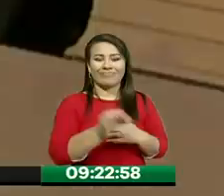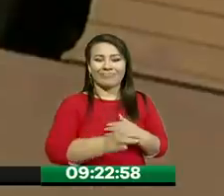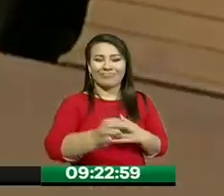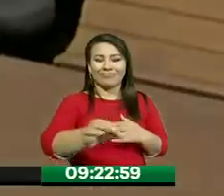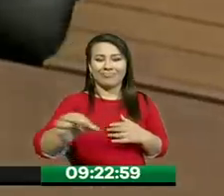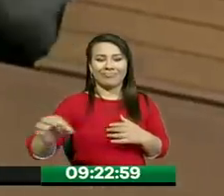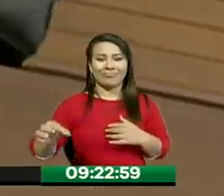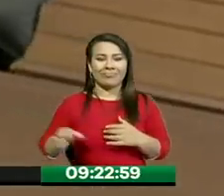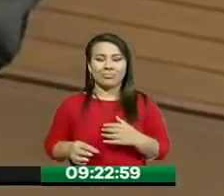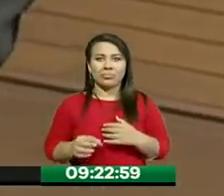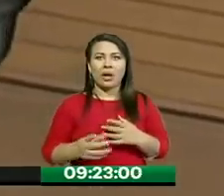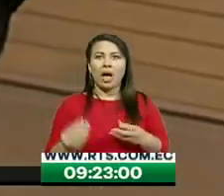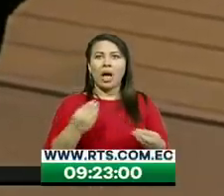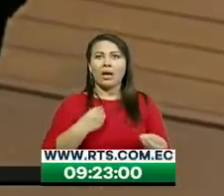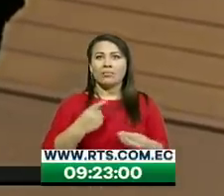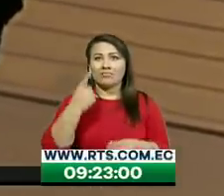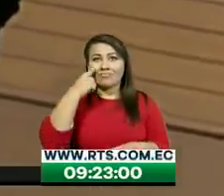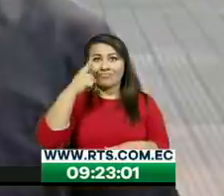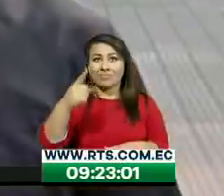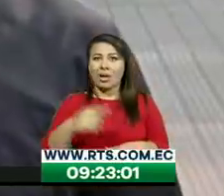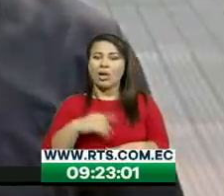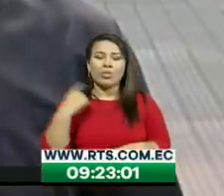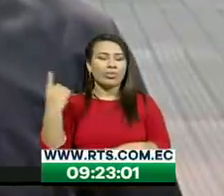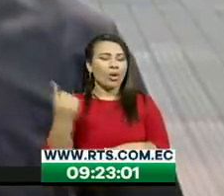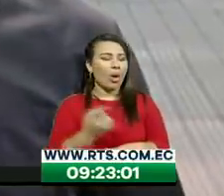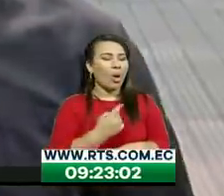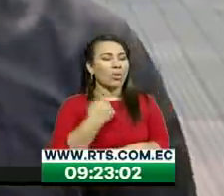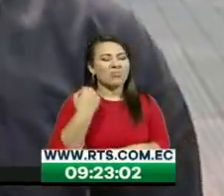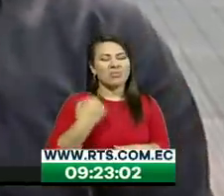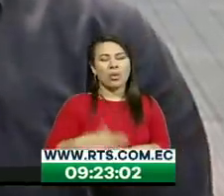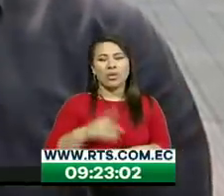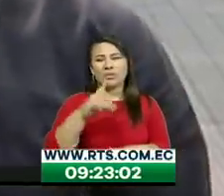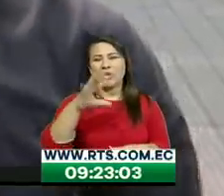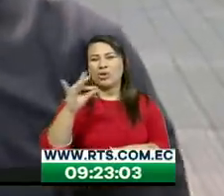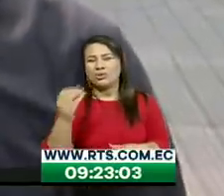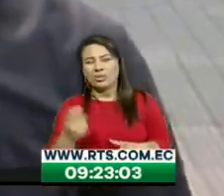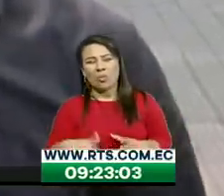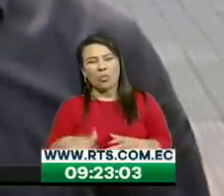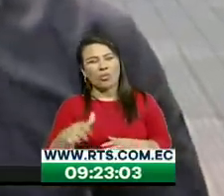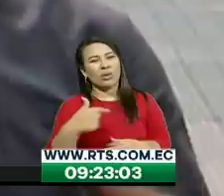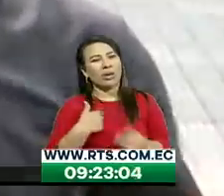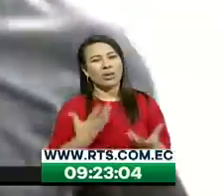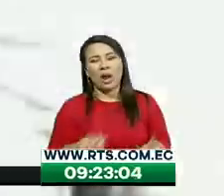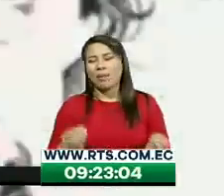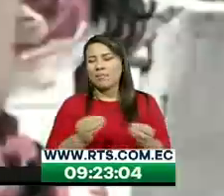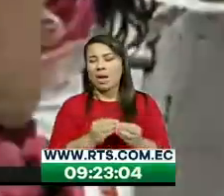un valor de 152.172 dólares. Del clorhidrato de cocaína tenemos